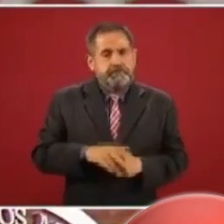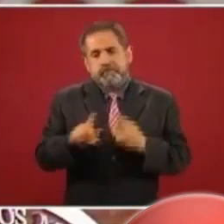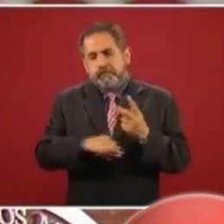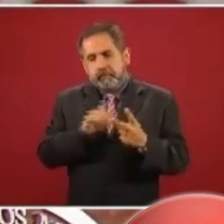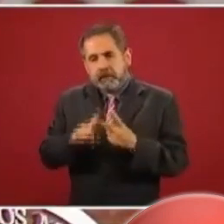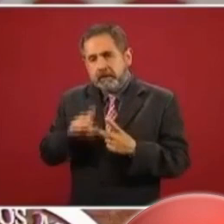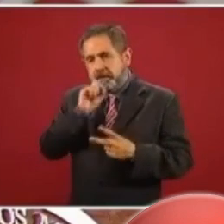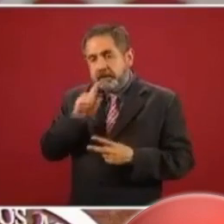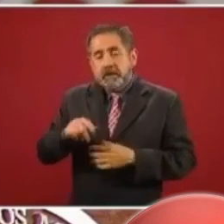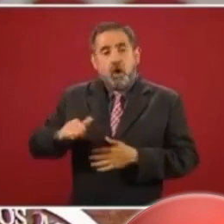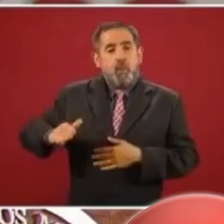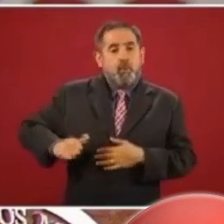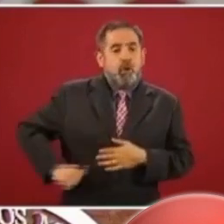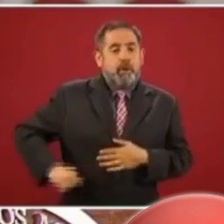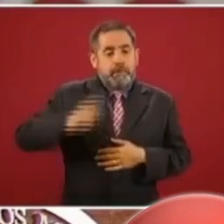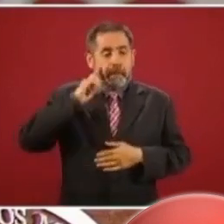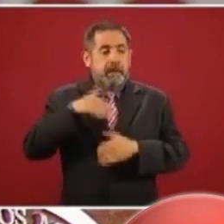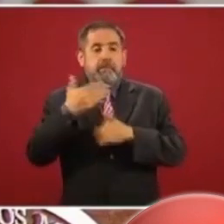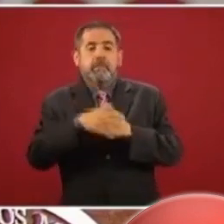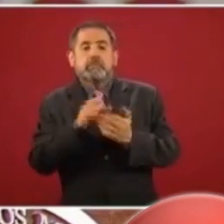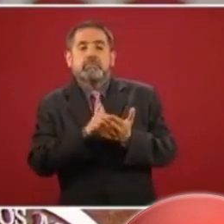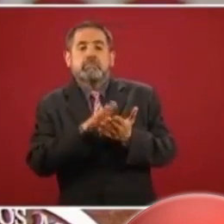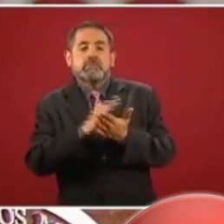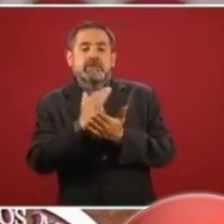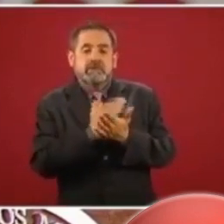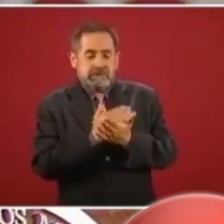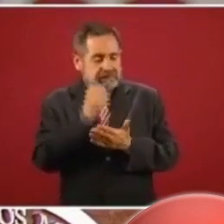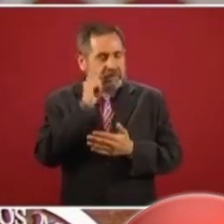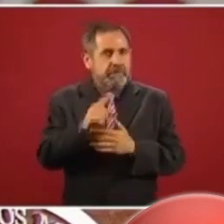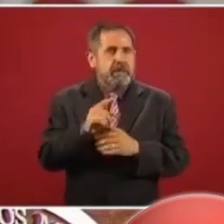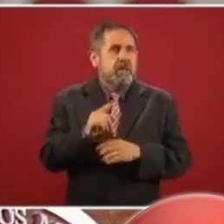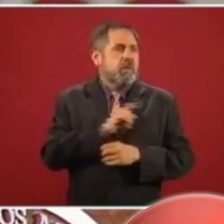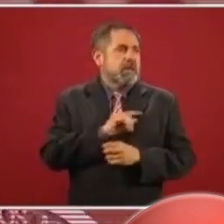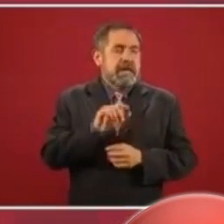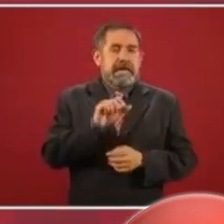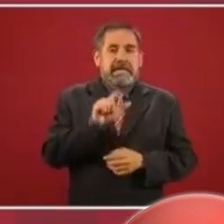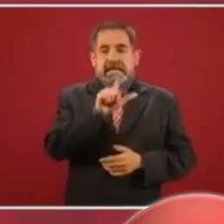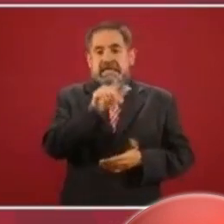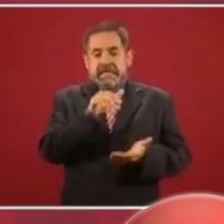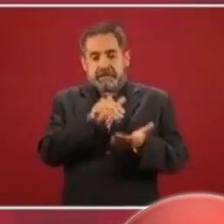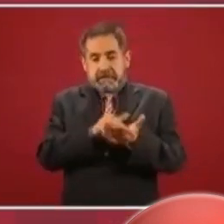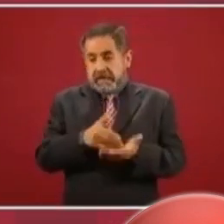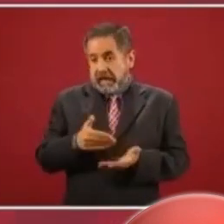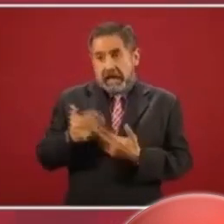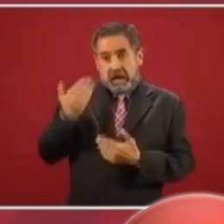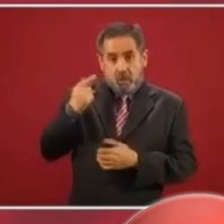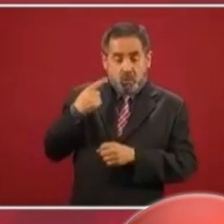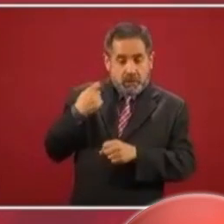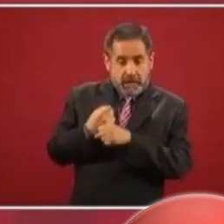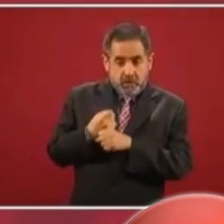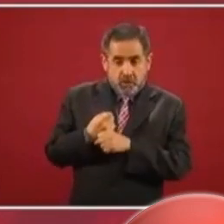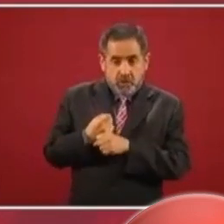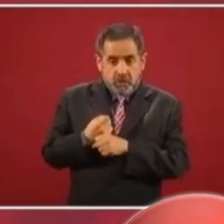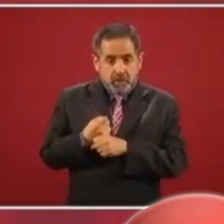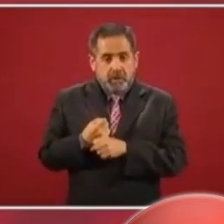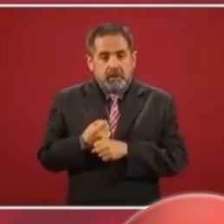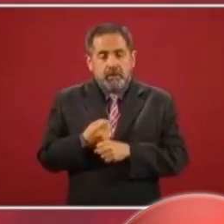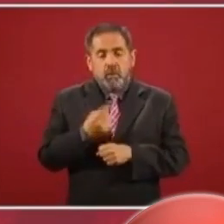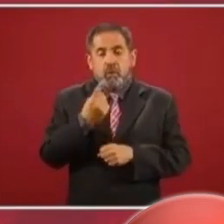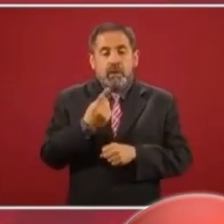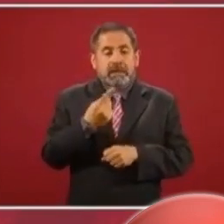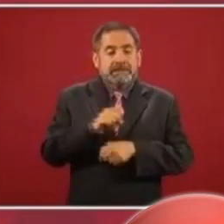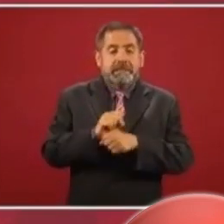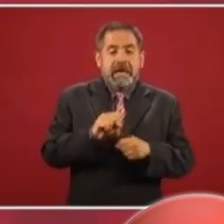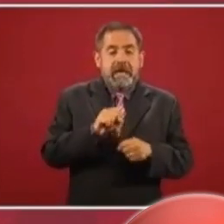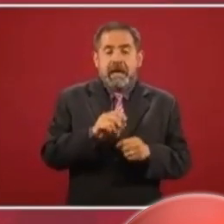de cirugías programadas, la intención es crecer de cerca de 17,000 que se llevaron a cabo solamente en fin de semana